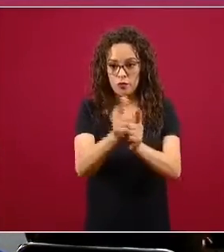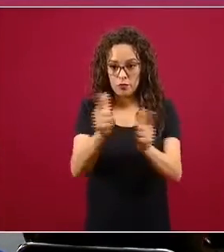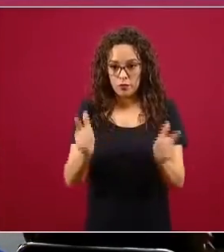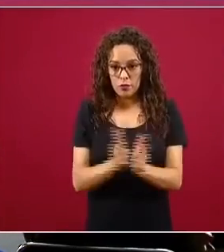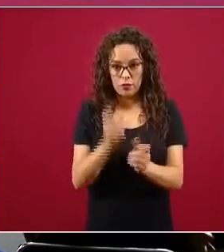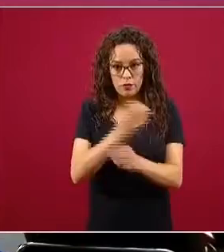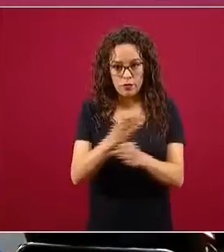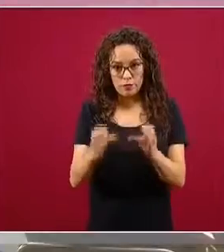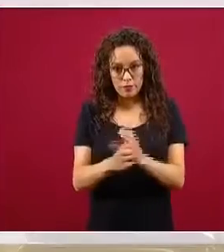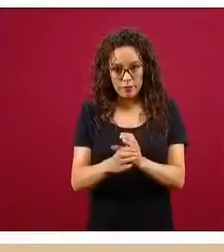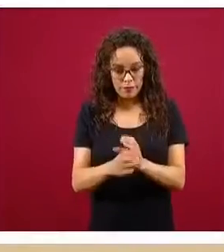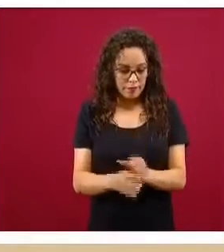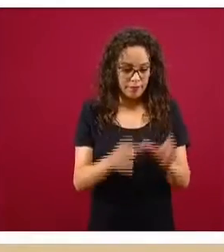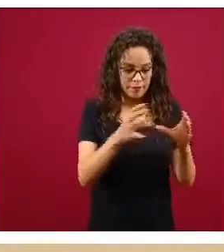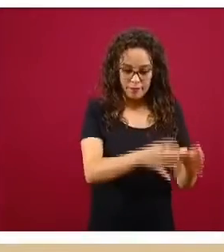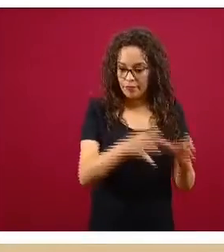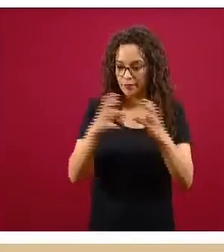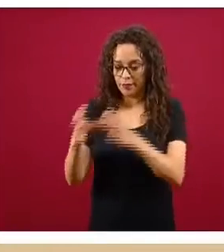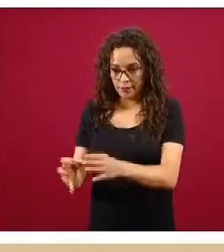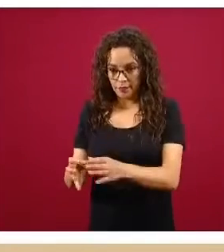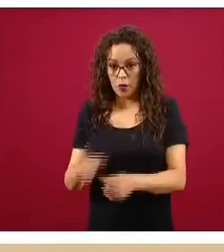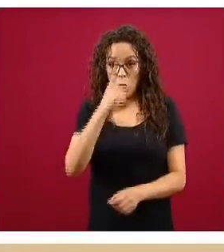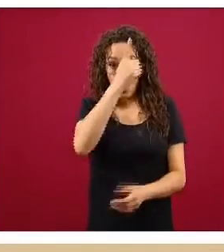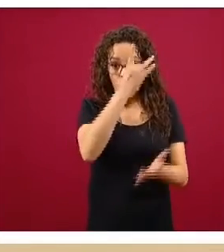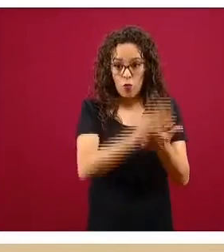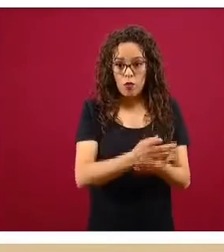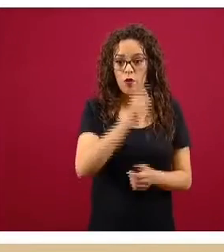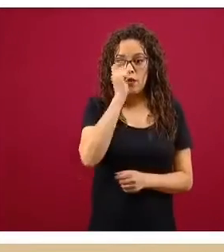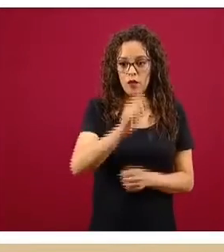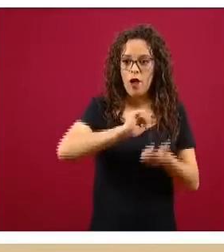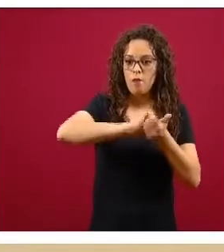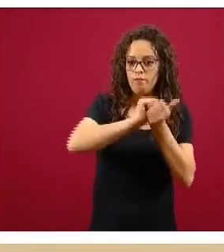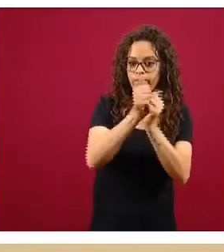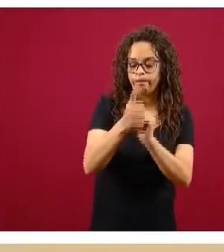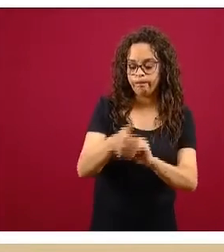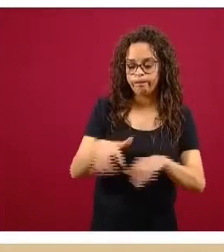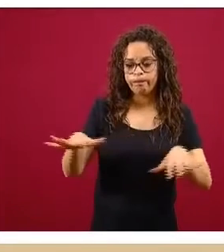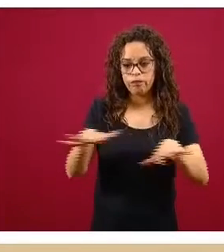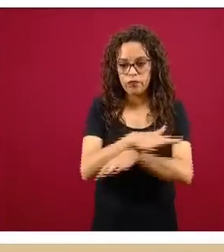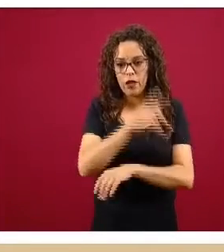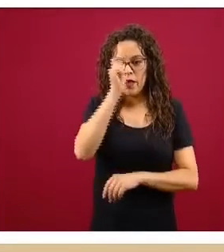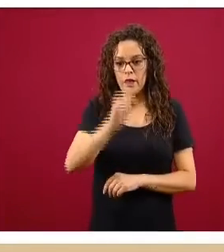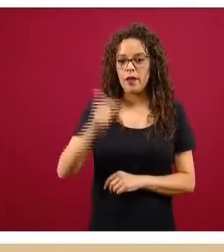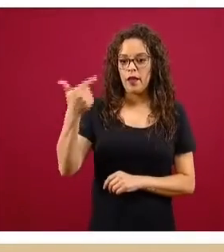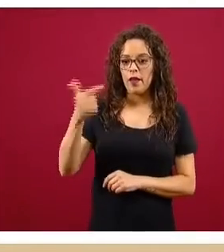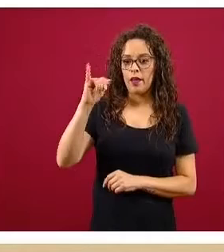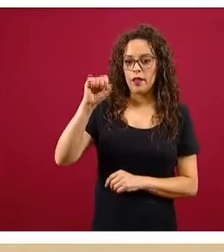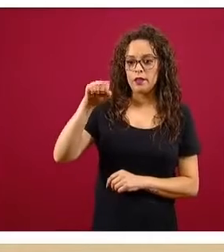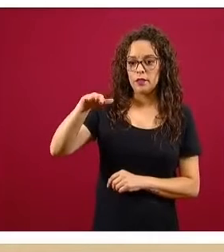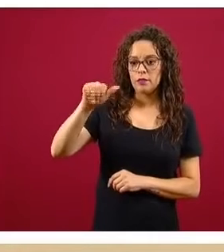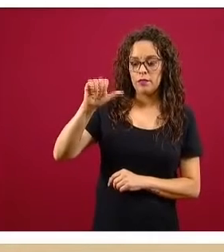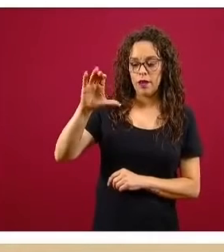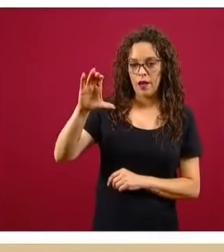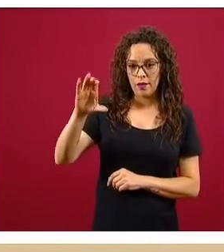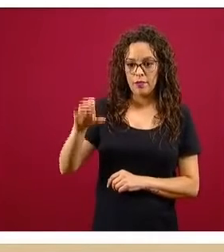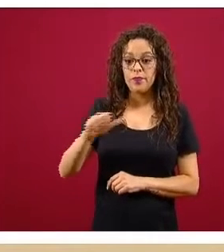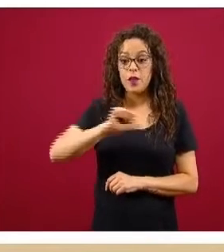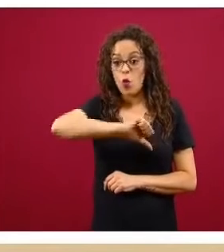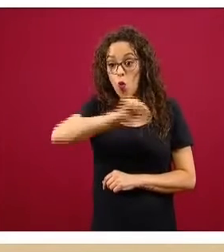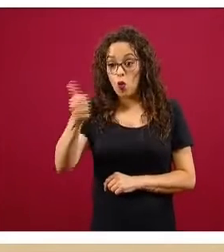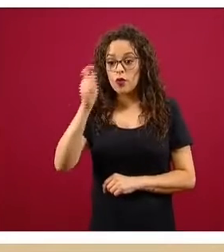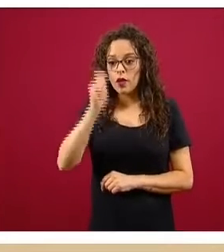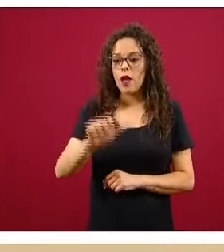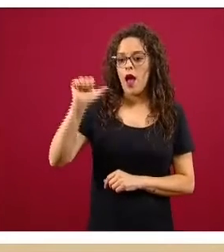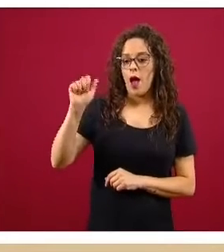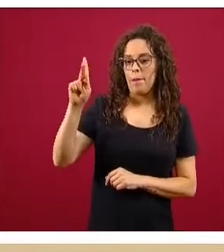políticas públicas. Una dirigida a la transformación del sistema agroalimentario, y la otra es la transformación del modelo de atención. Es decir,